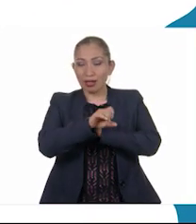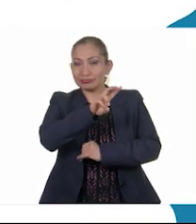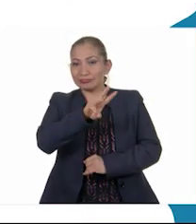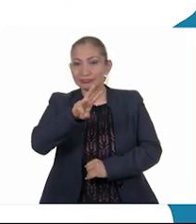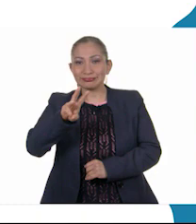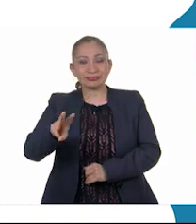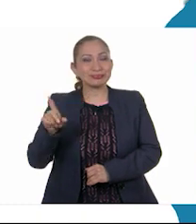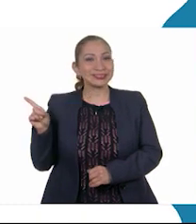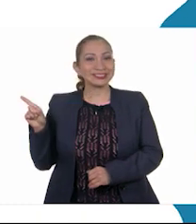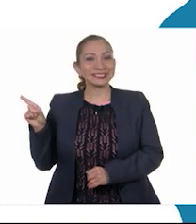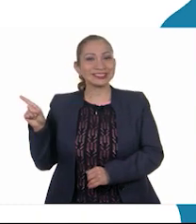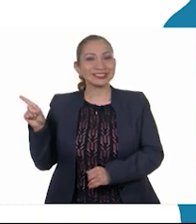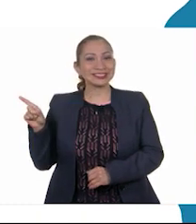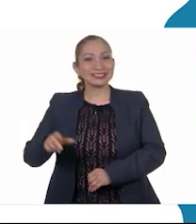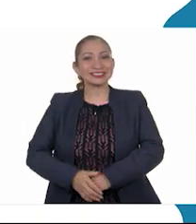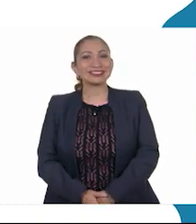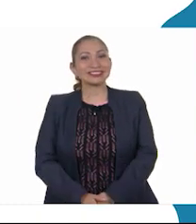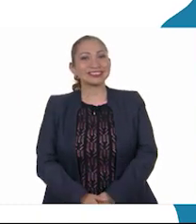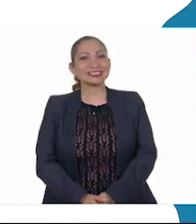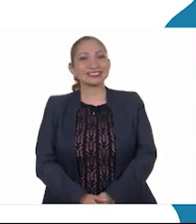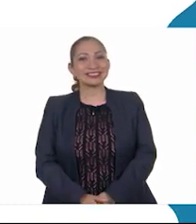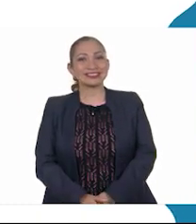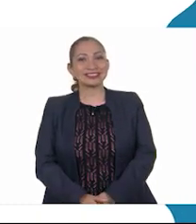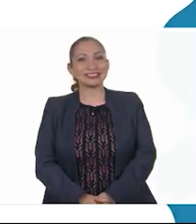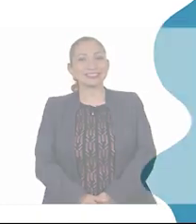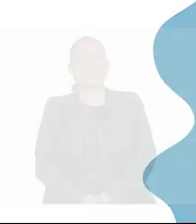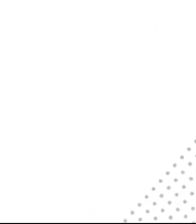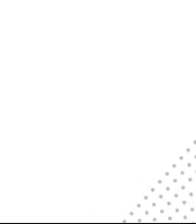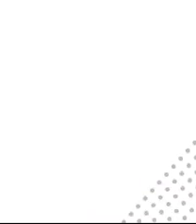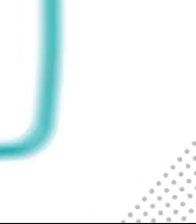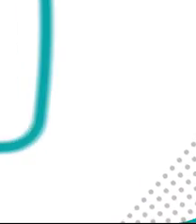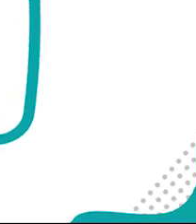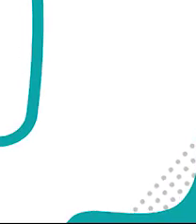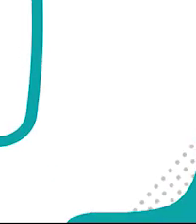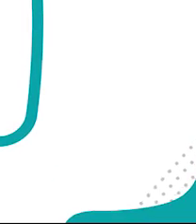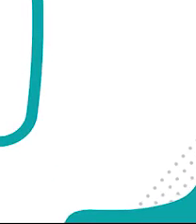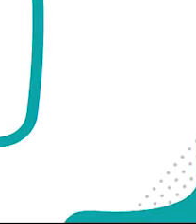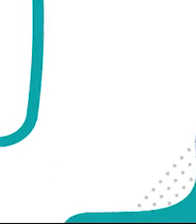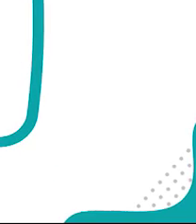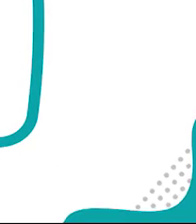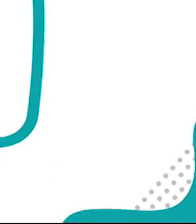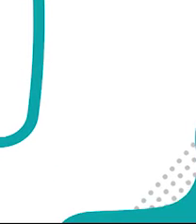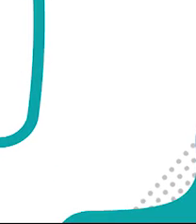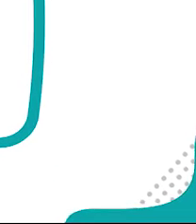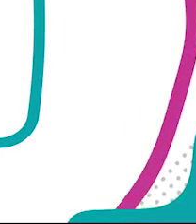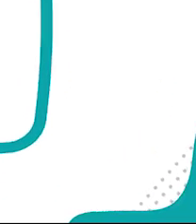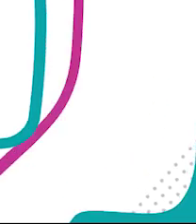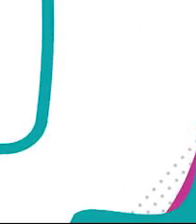siguiente liga: aprendeencasa.sep.gob.mx.